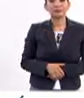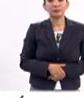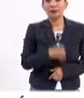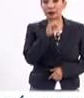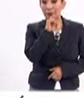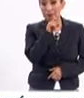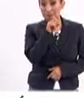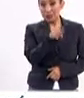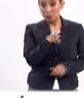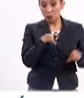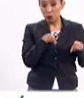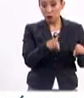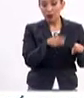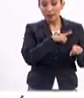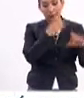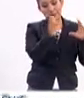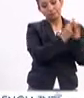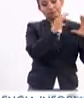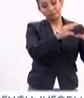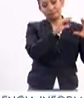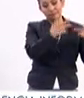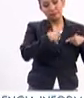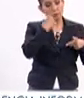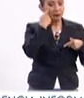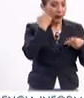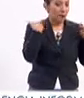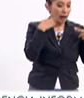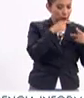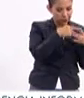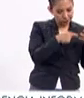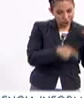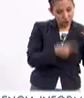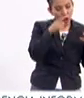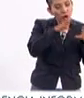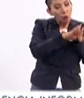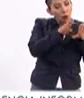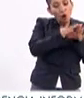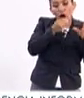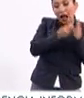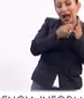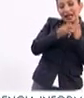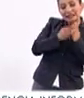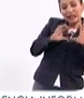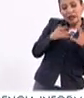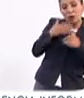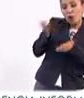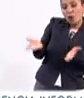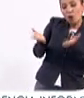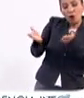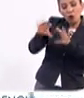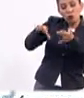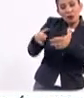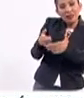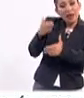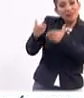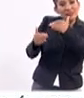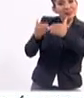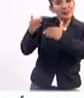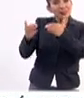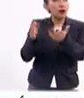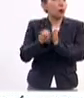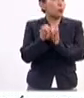la par, obviamente, se tiene que capacitar a los artistas y a los maestros en cuestión de desarrollo comunitario, en